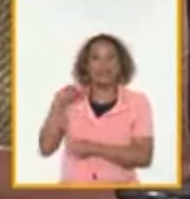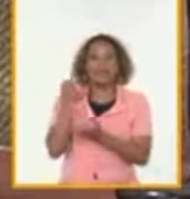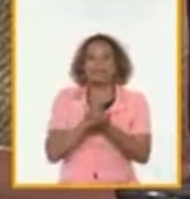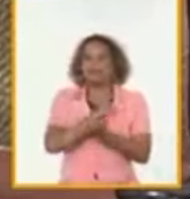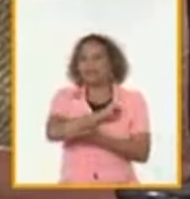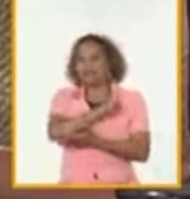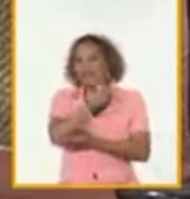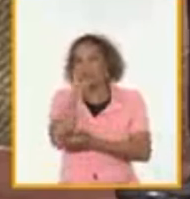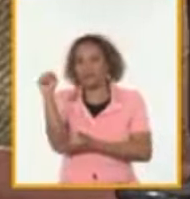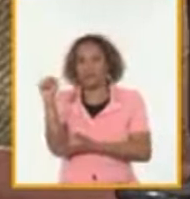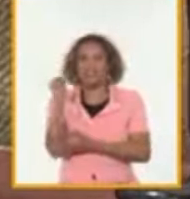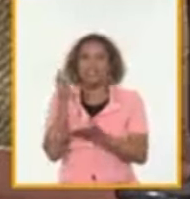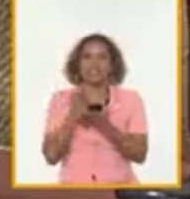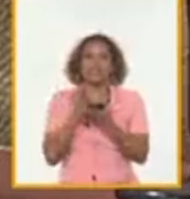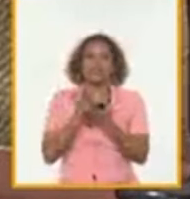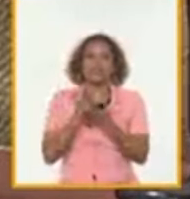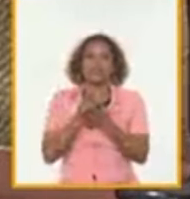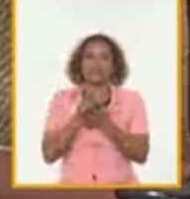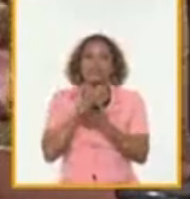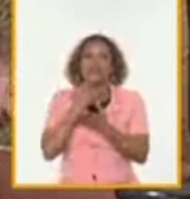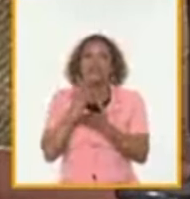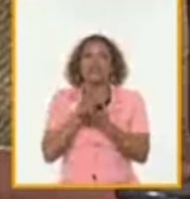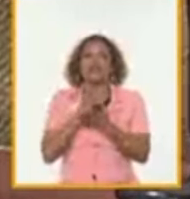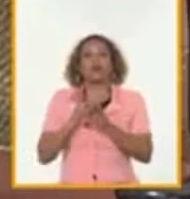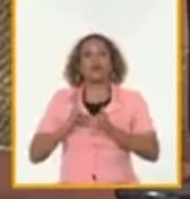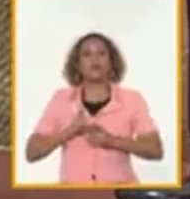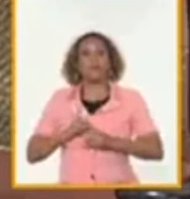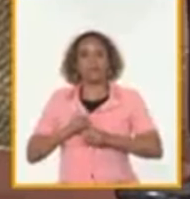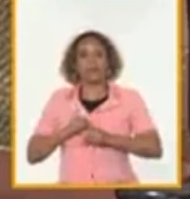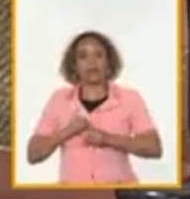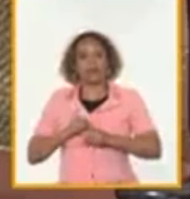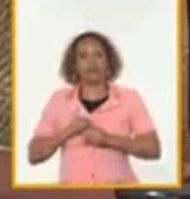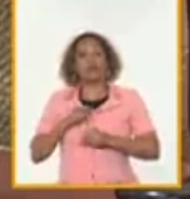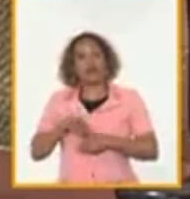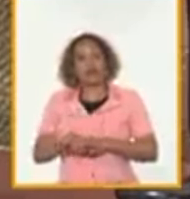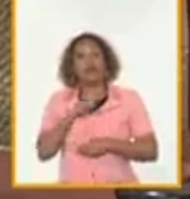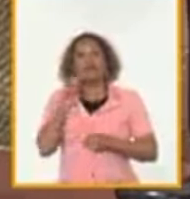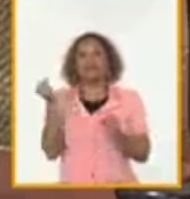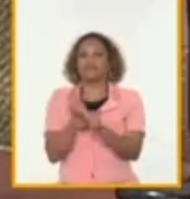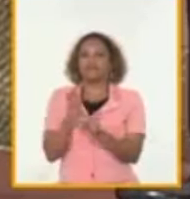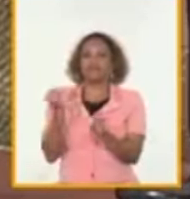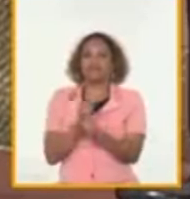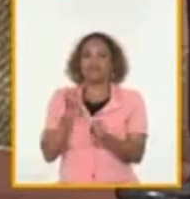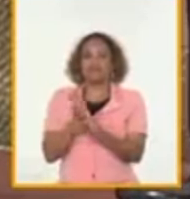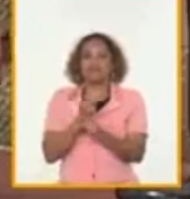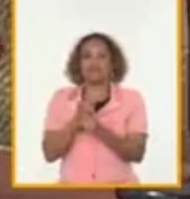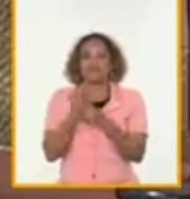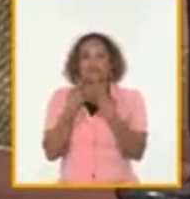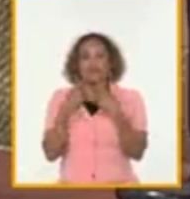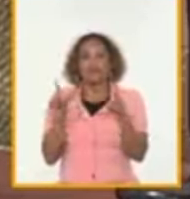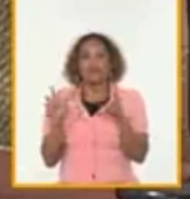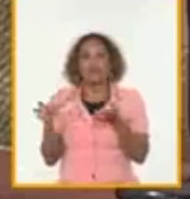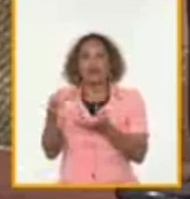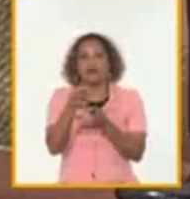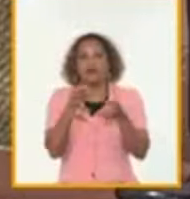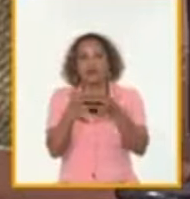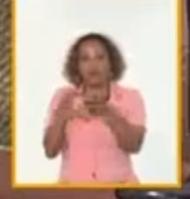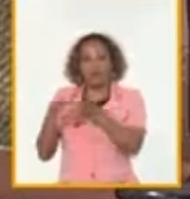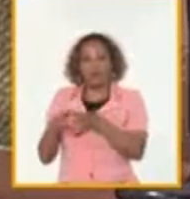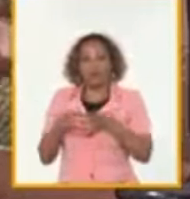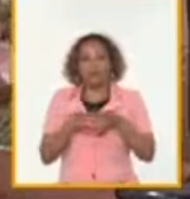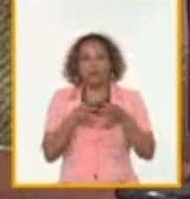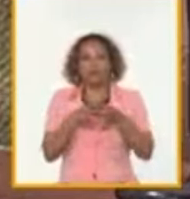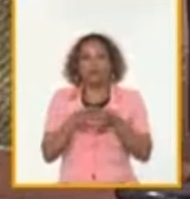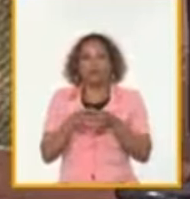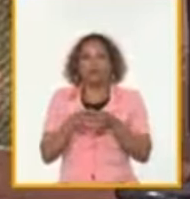de de los estudiantes de la escuela pedagógica eh se ha trabajado mucho en toda la el Confort de de